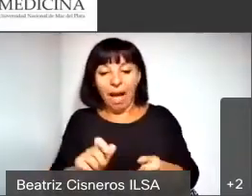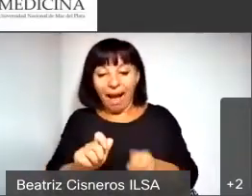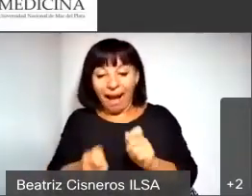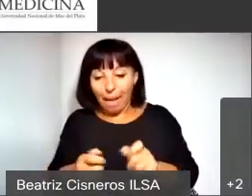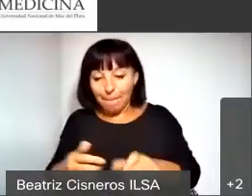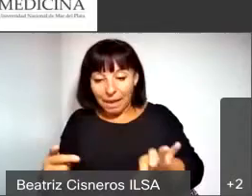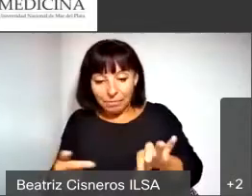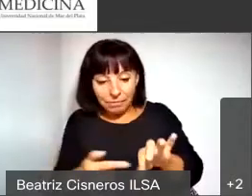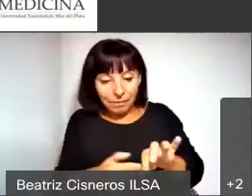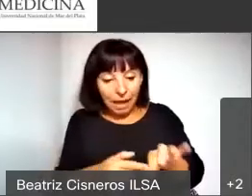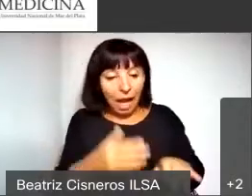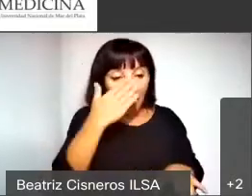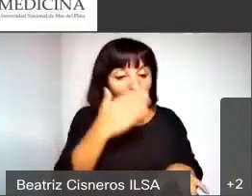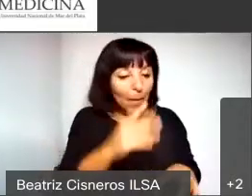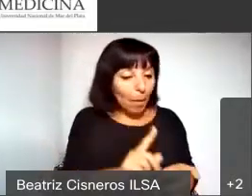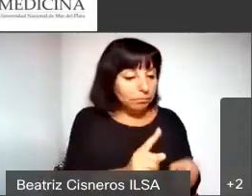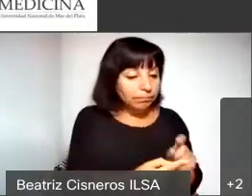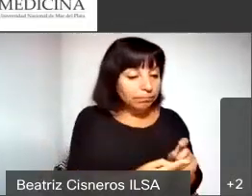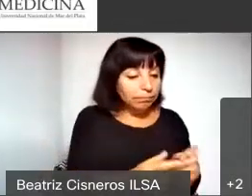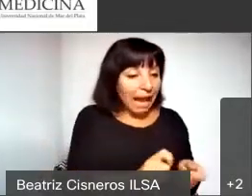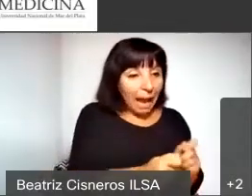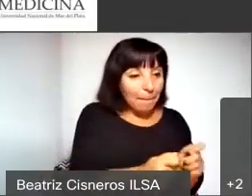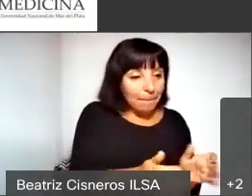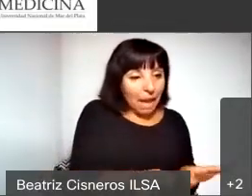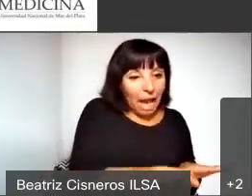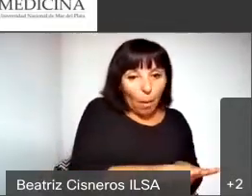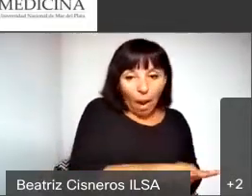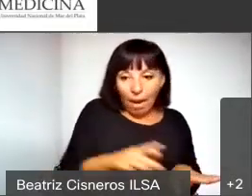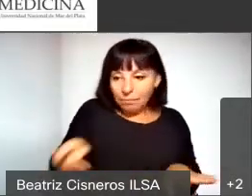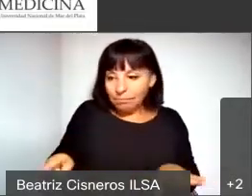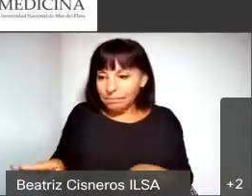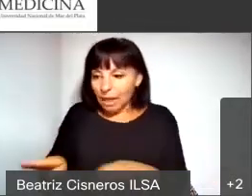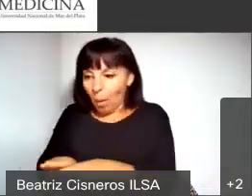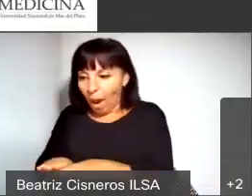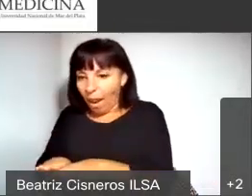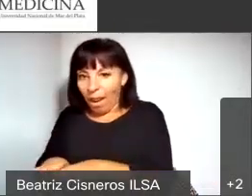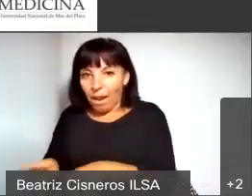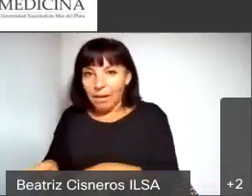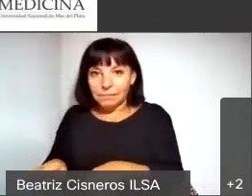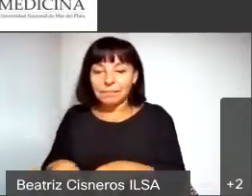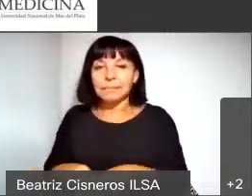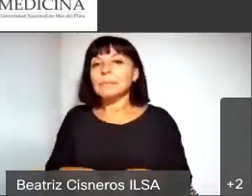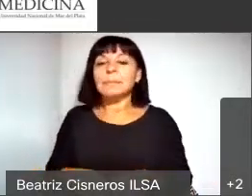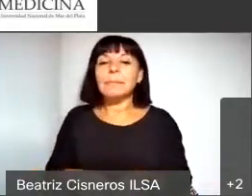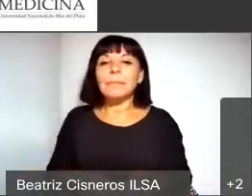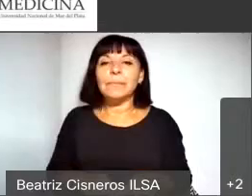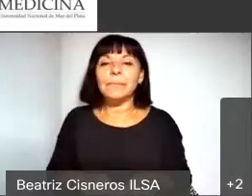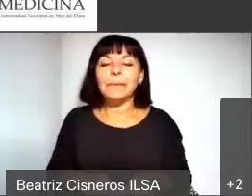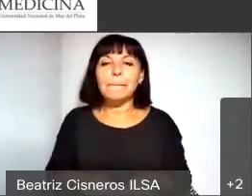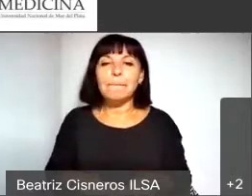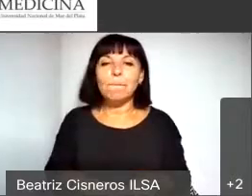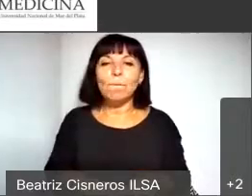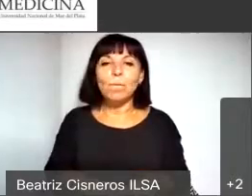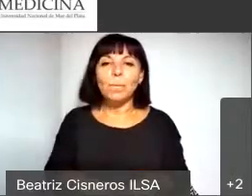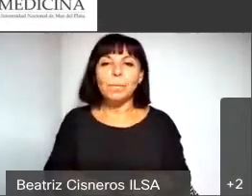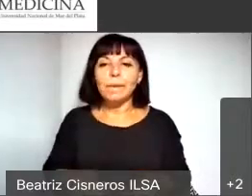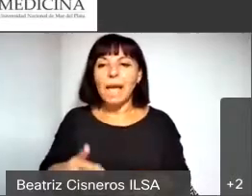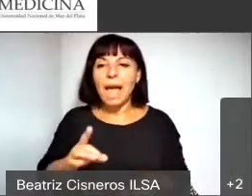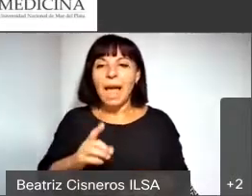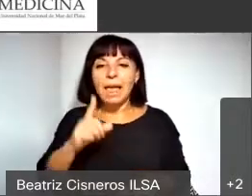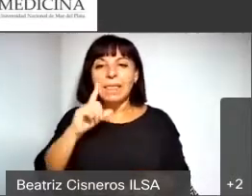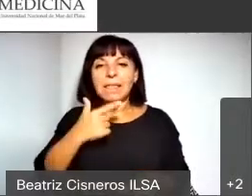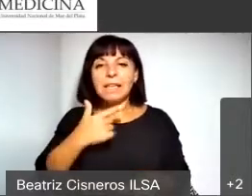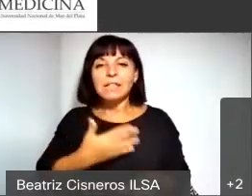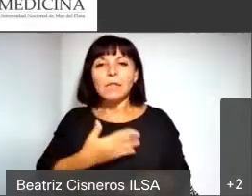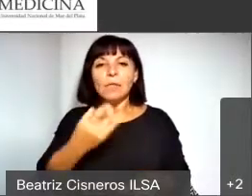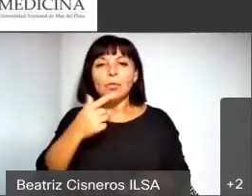Y hablé de otro tipo de mediador que forma parte del transporte pasivo, difusión facilitada, que son los